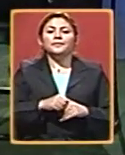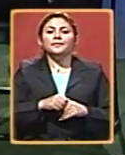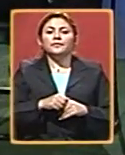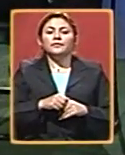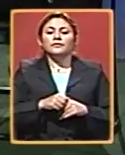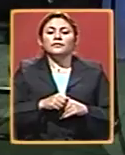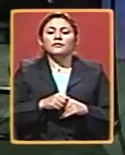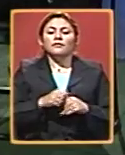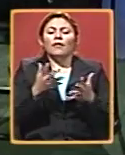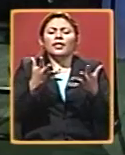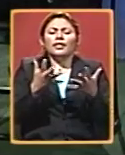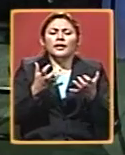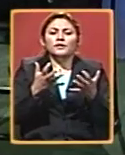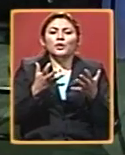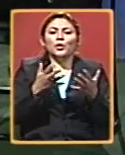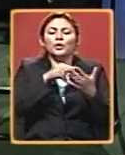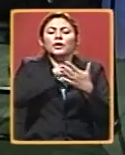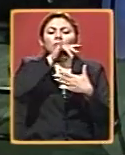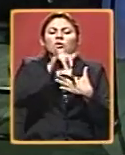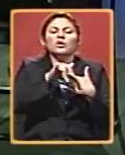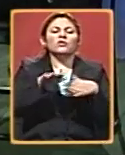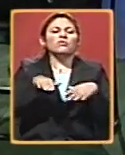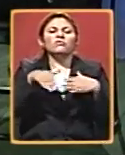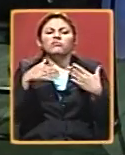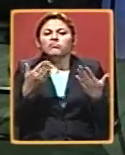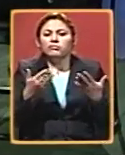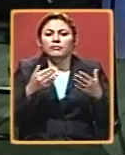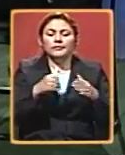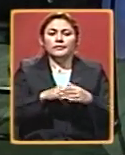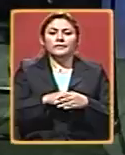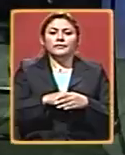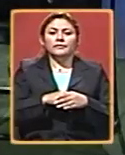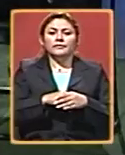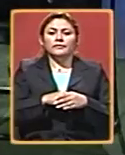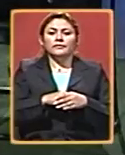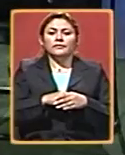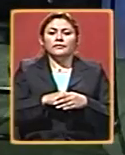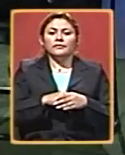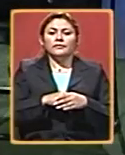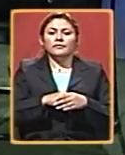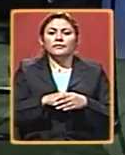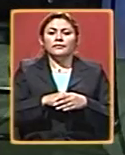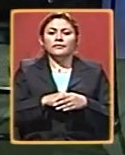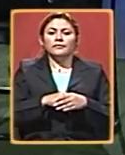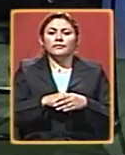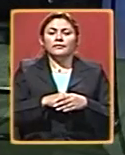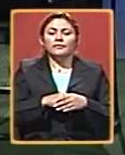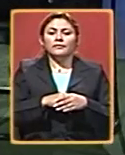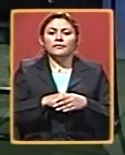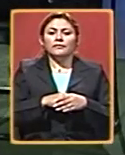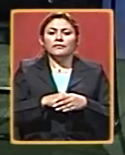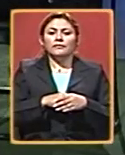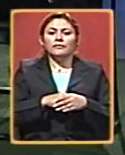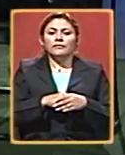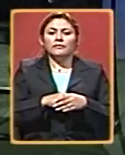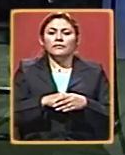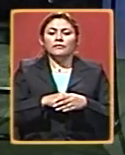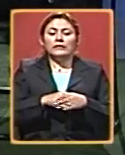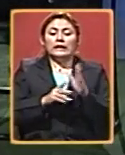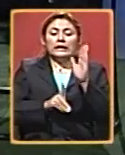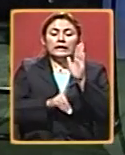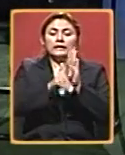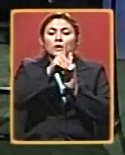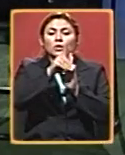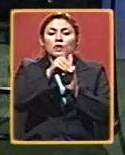la intención del proyecto, el propósito general del proyecto era o fue